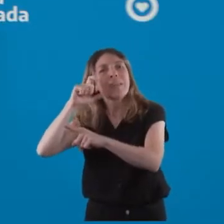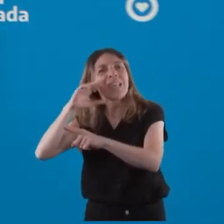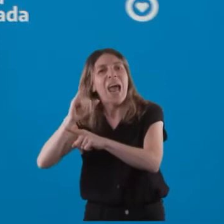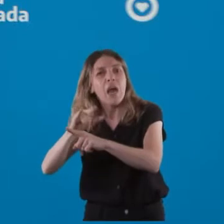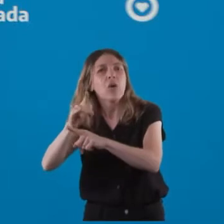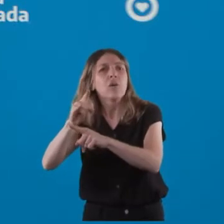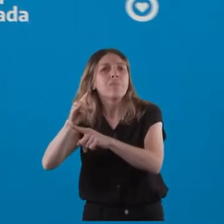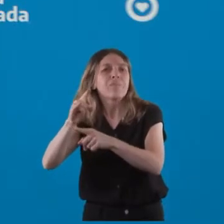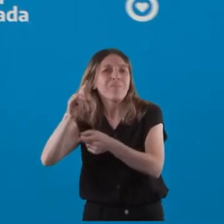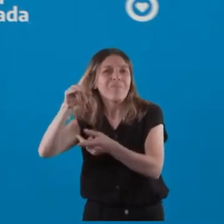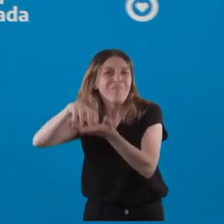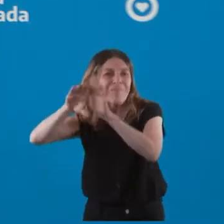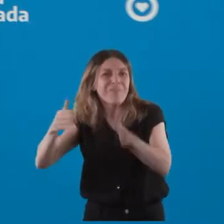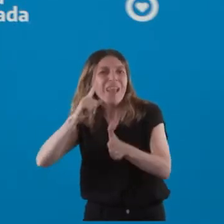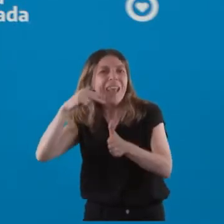infobae